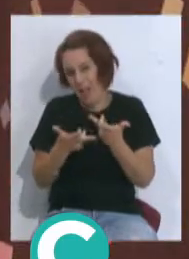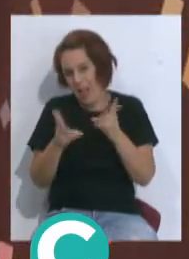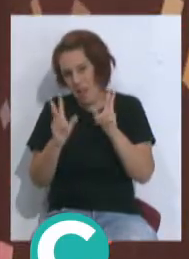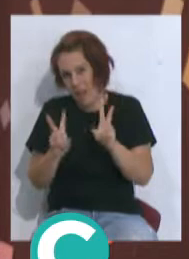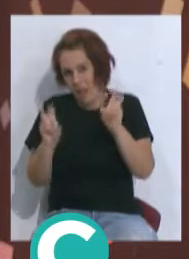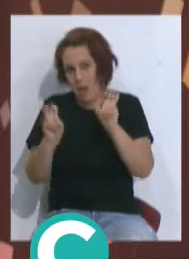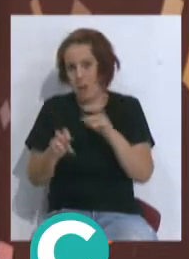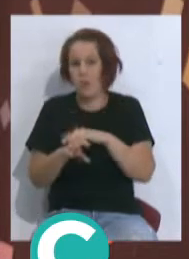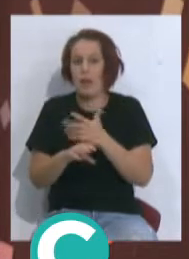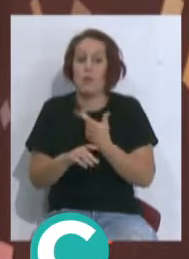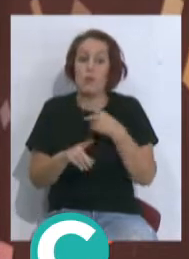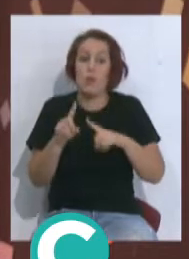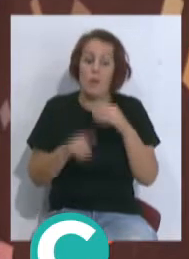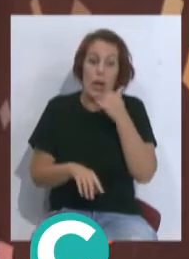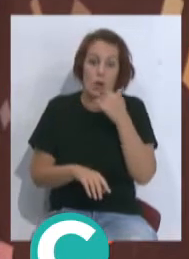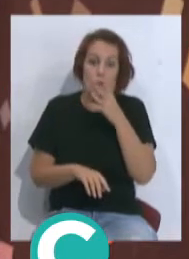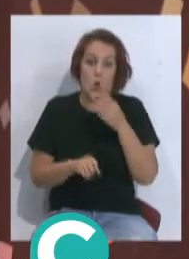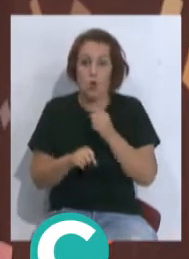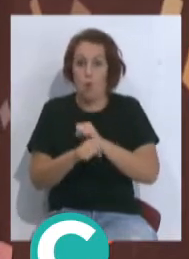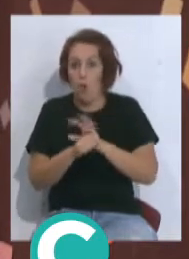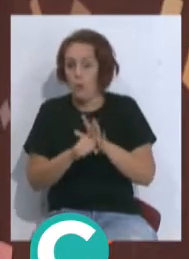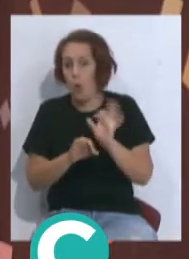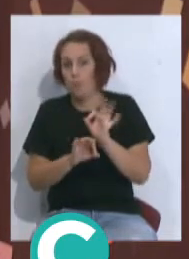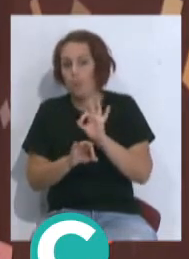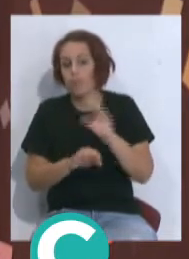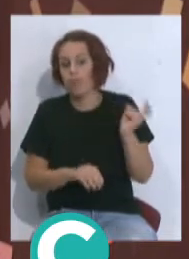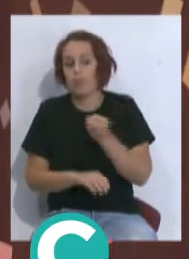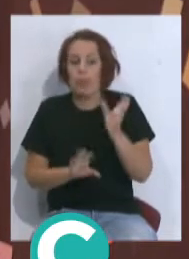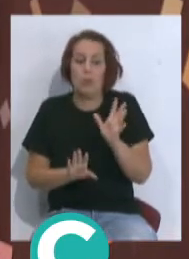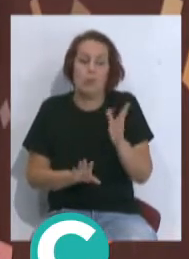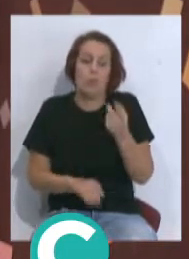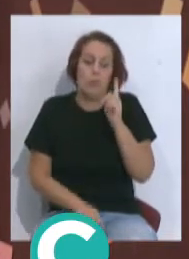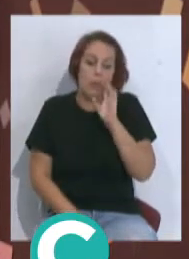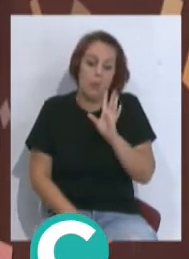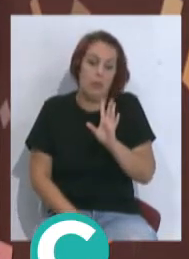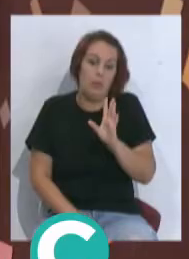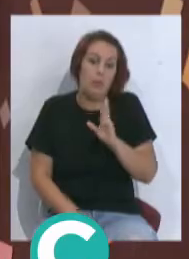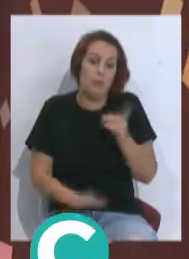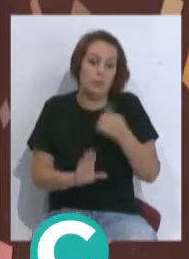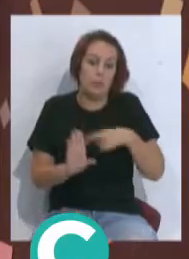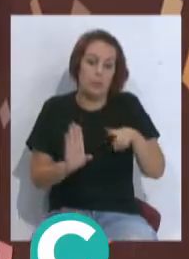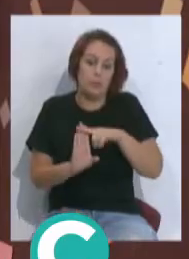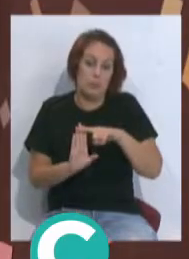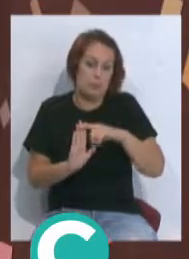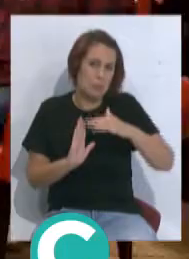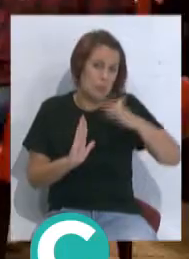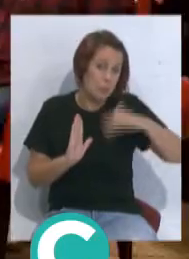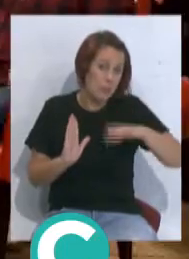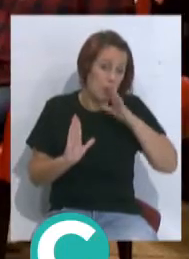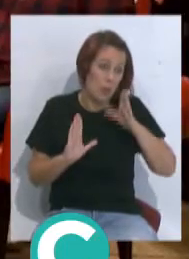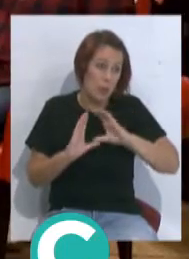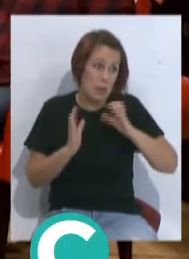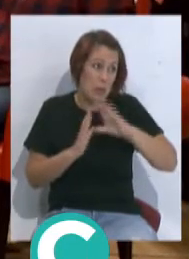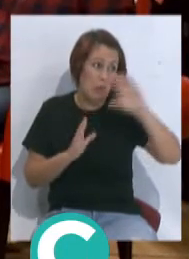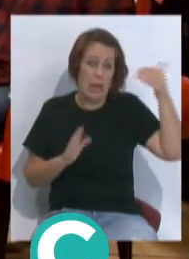entre comillas, para posibles eventualidades por el COVID, etcétera. Pero bueno, ante una previsible bajada de inscripciones por el tema de las